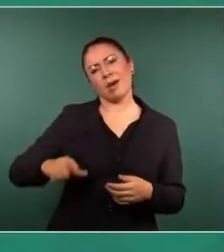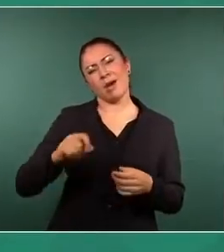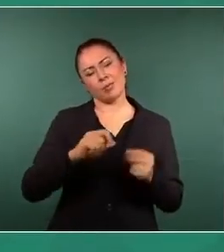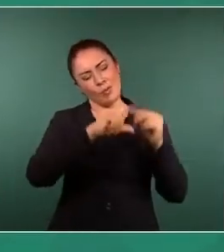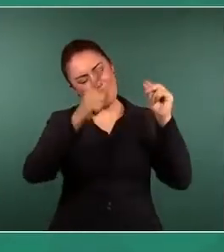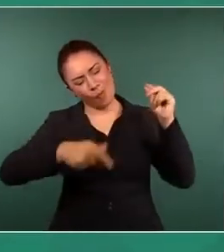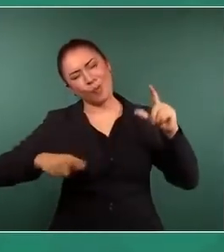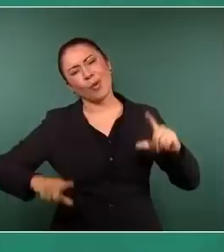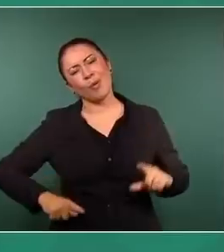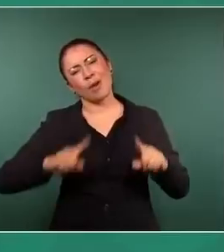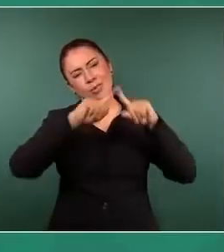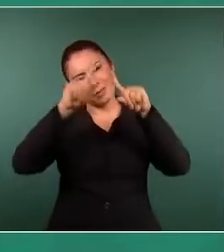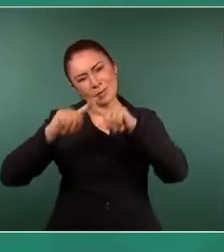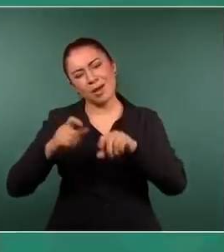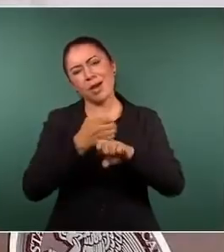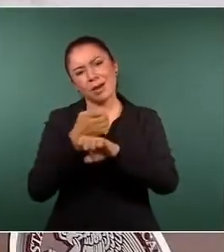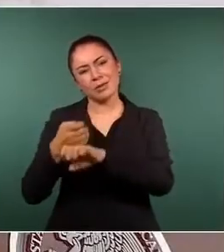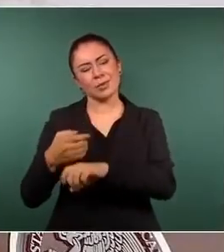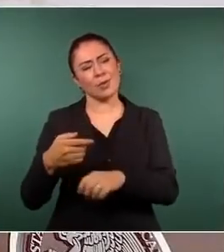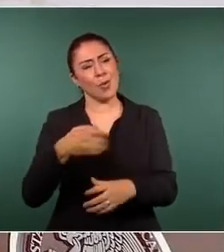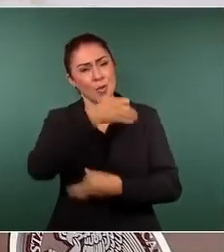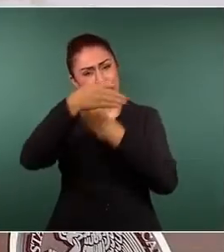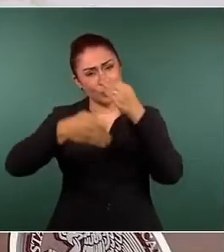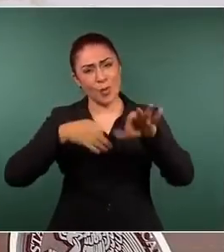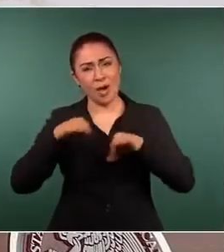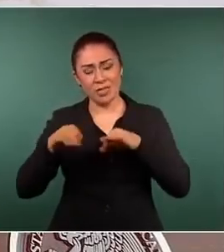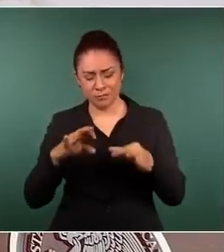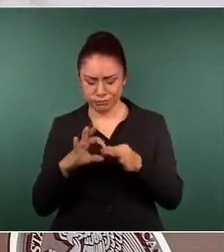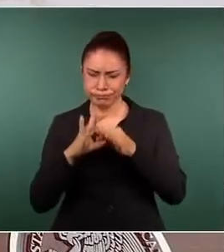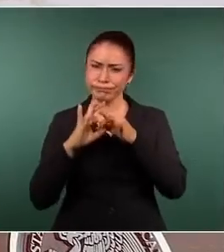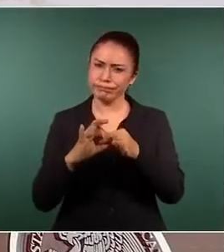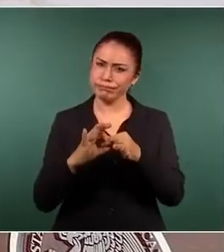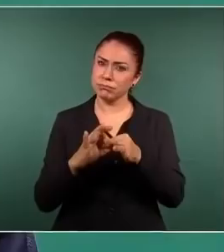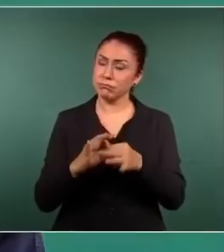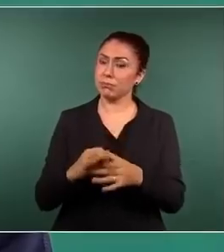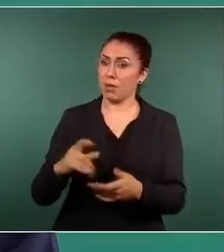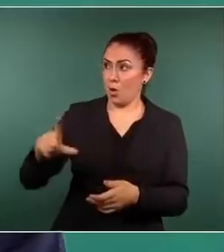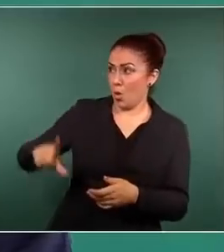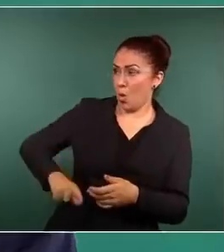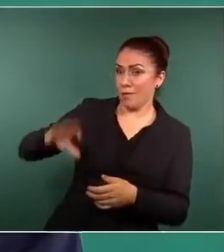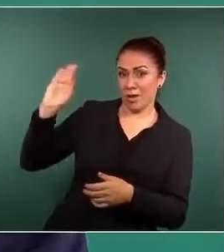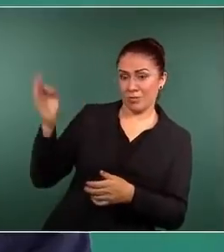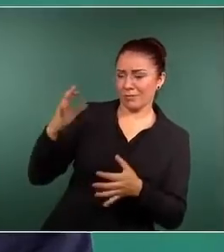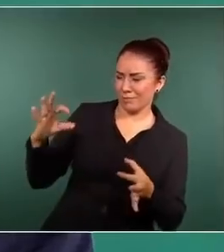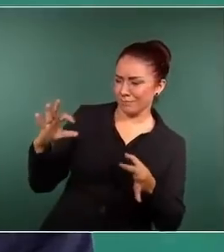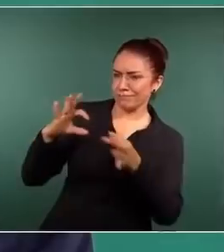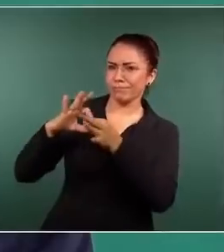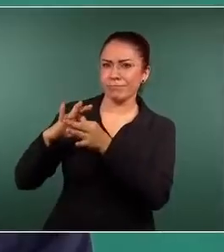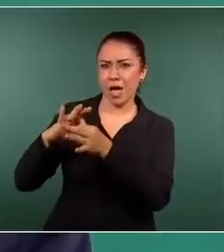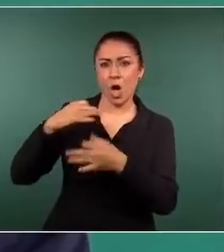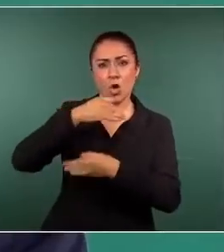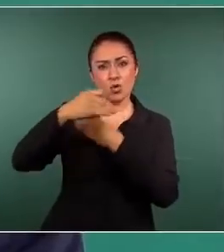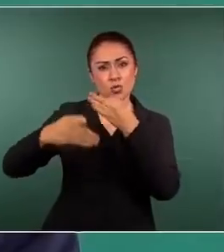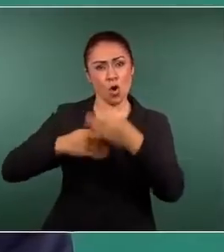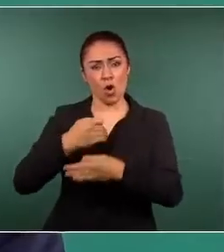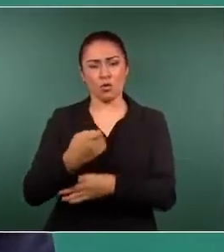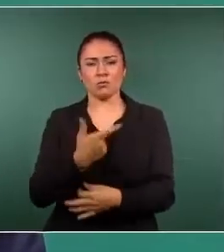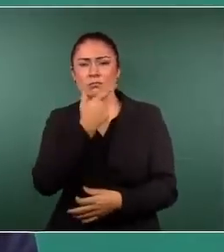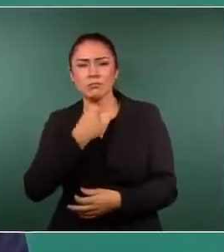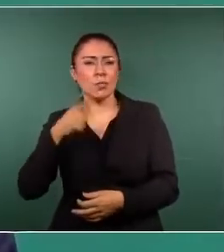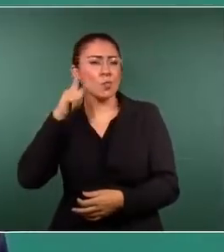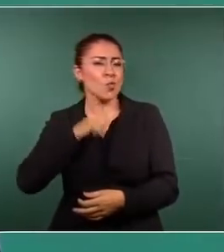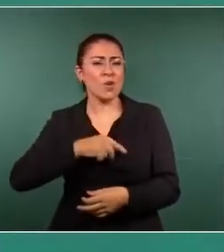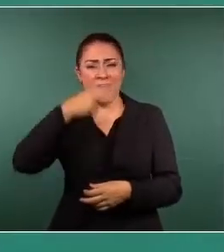trabajemos todos en equipo con el gobierno federal para que así todos y todos los mexicanos